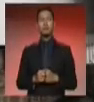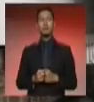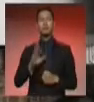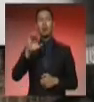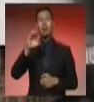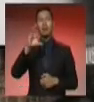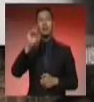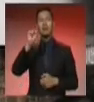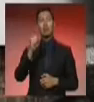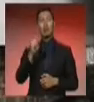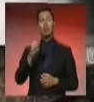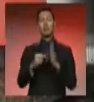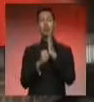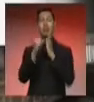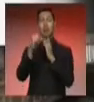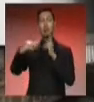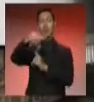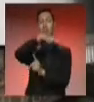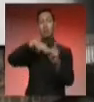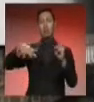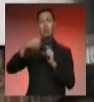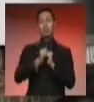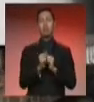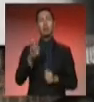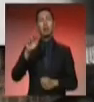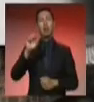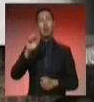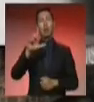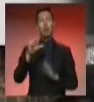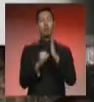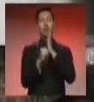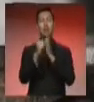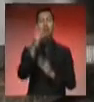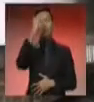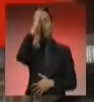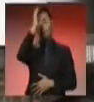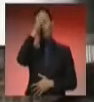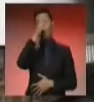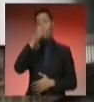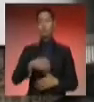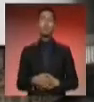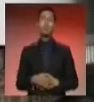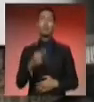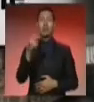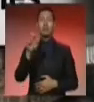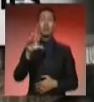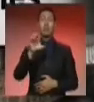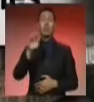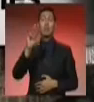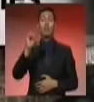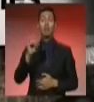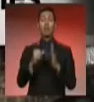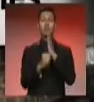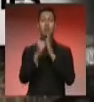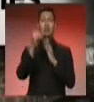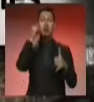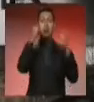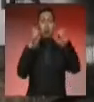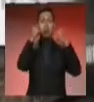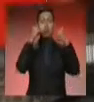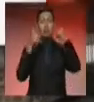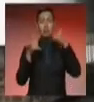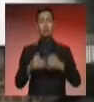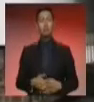Granizo, Ministerio de Ambiente, Raúl Pérez Torres, Ministerio de Cultura, Guillermo León, Ministerio de